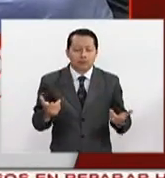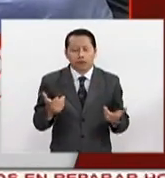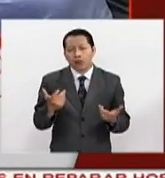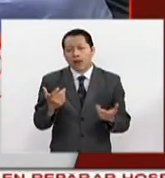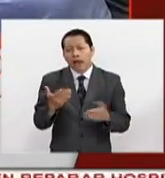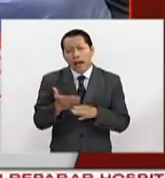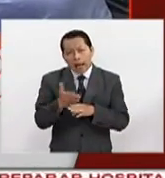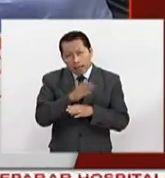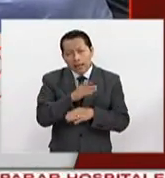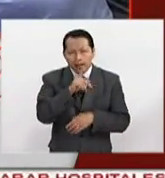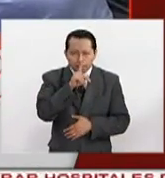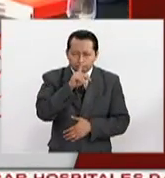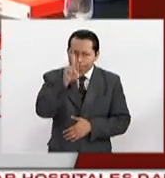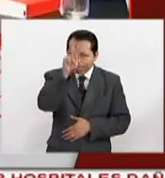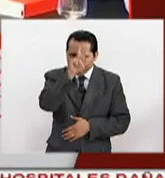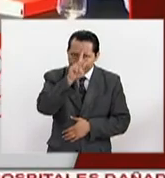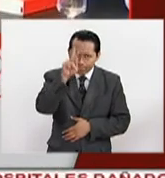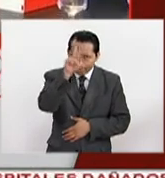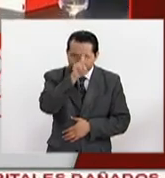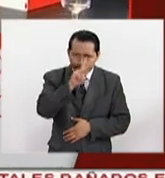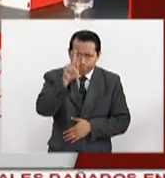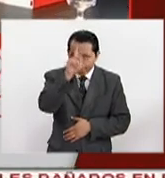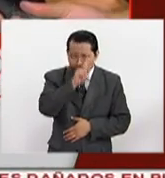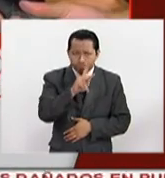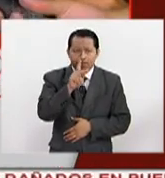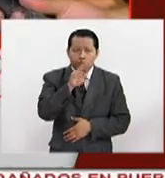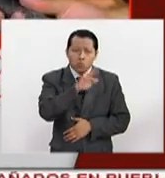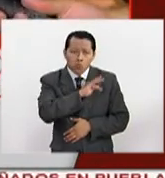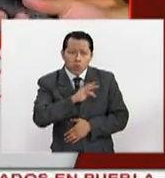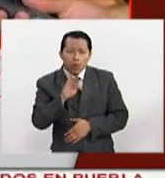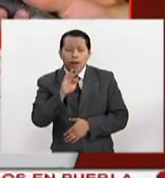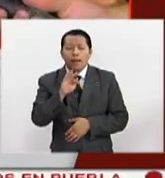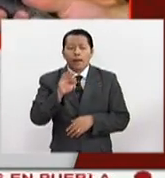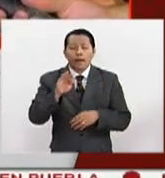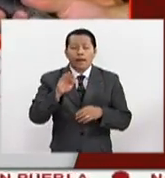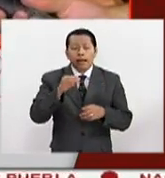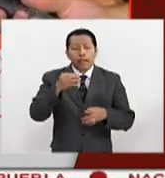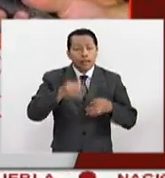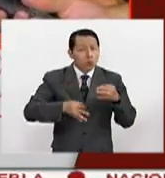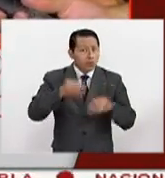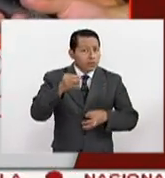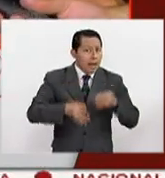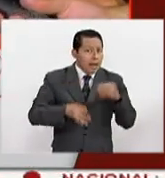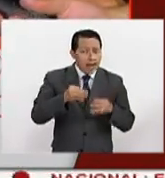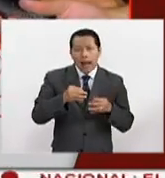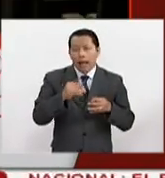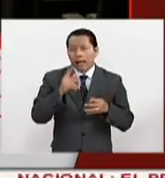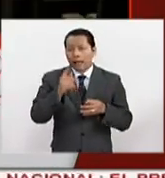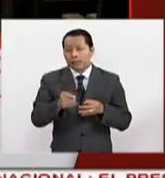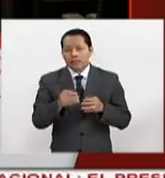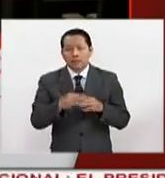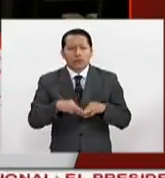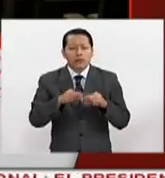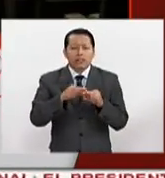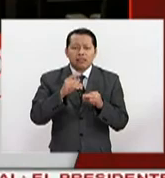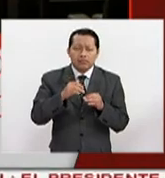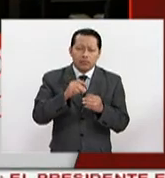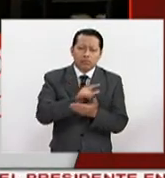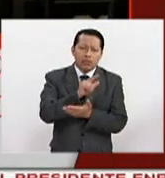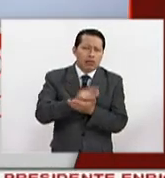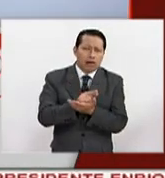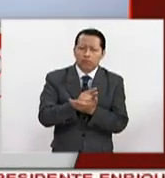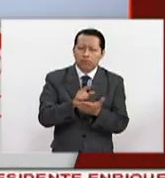sido prudente respecto a que esto se resolviera en los tribunales, ¿no? Apelando a medidas